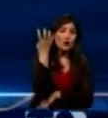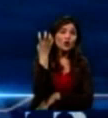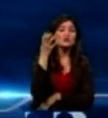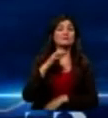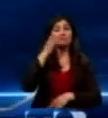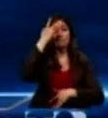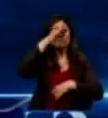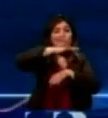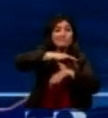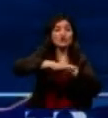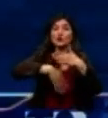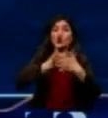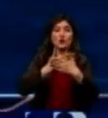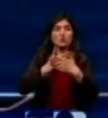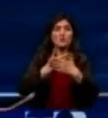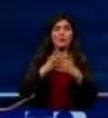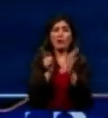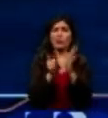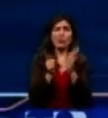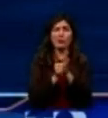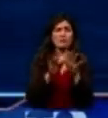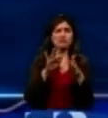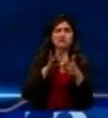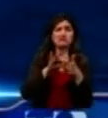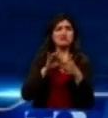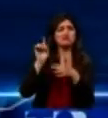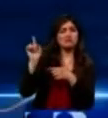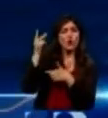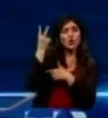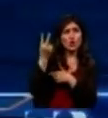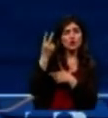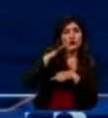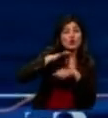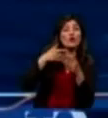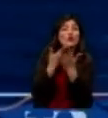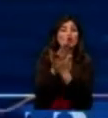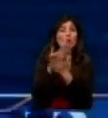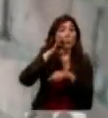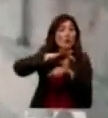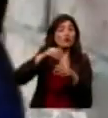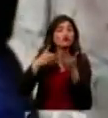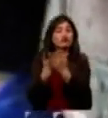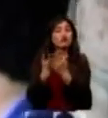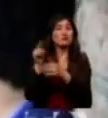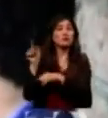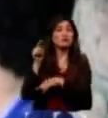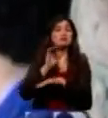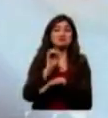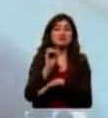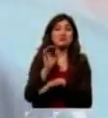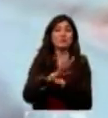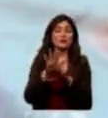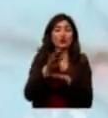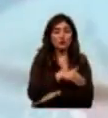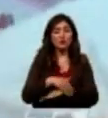casos de dengue. Todos sin signos de alarma. Contagios de chikungunya hay 2 y Zika 0. Entonces lo que queda del